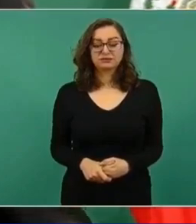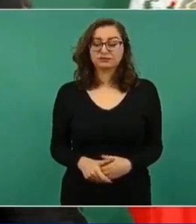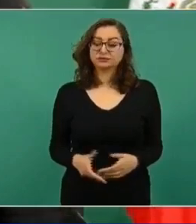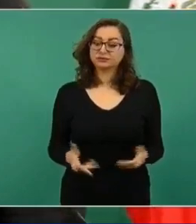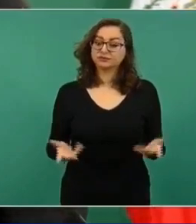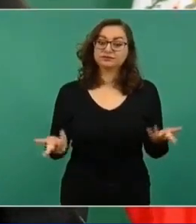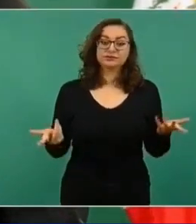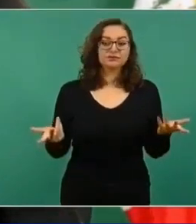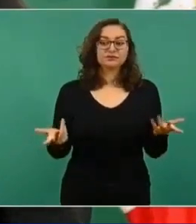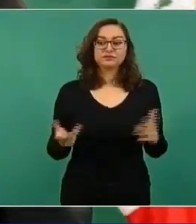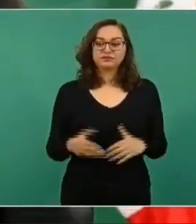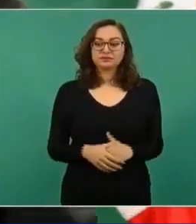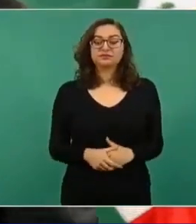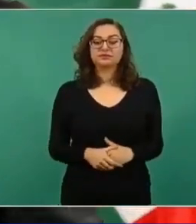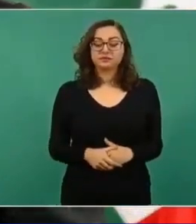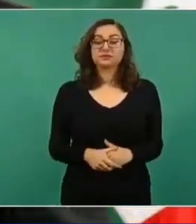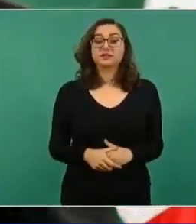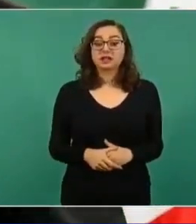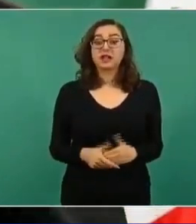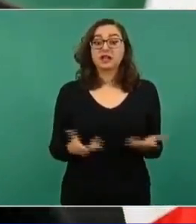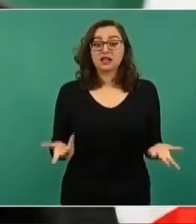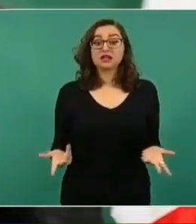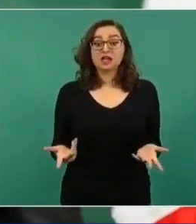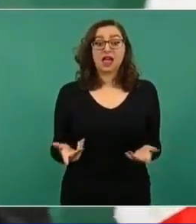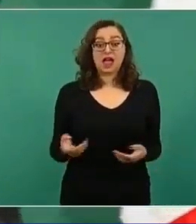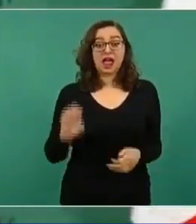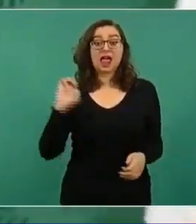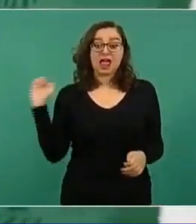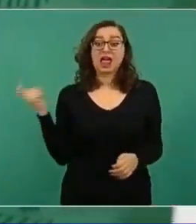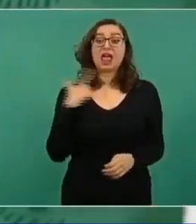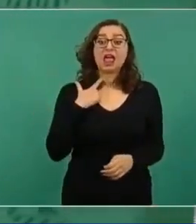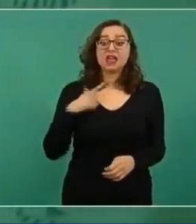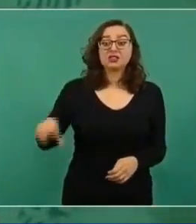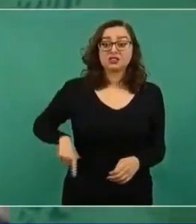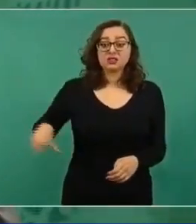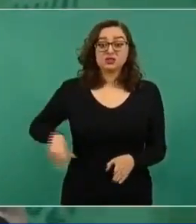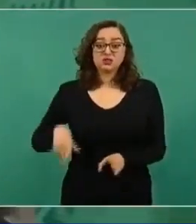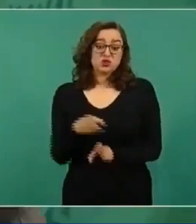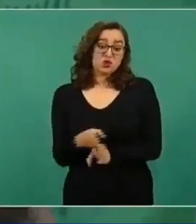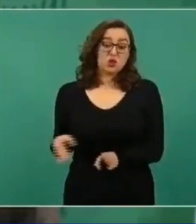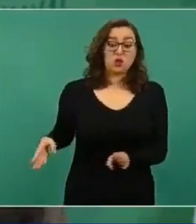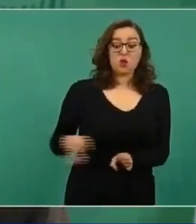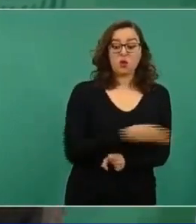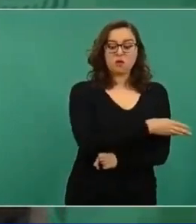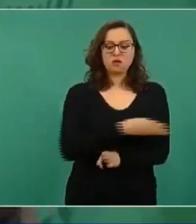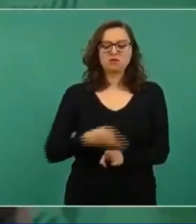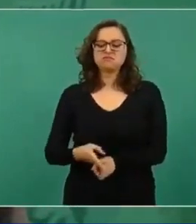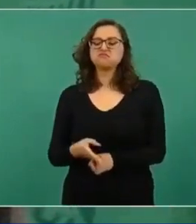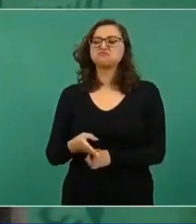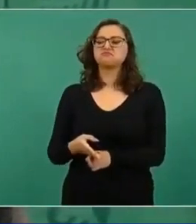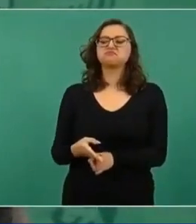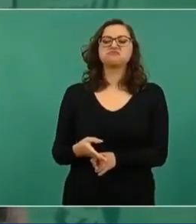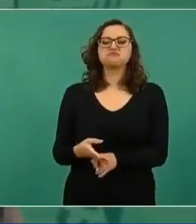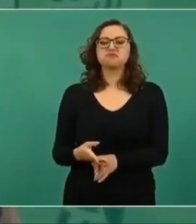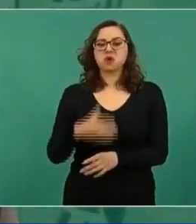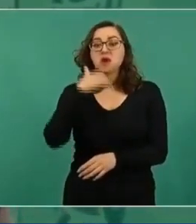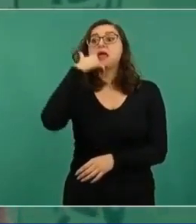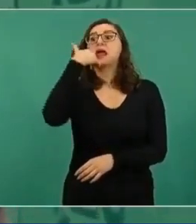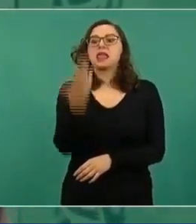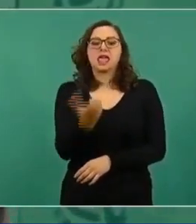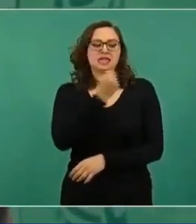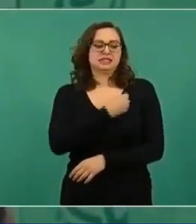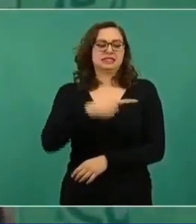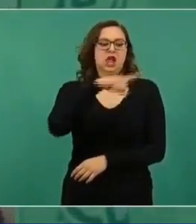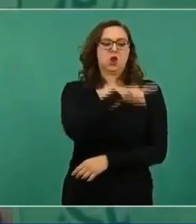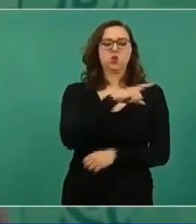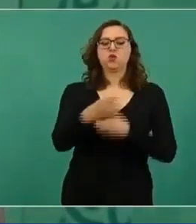Entonces, querían convertir la salud y la educación en un privilegio, cuando la educación y la